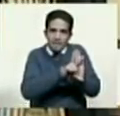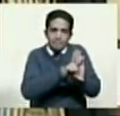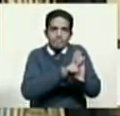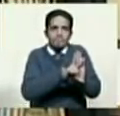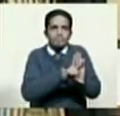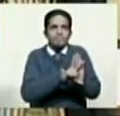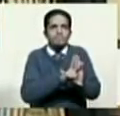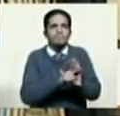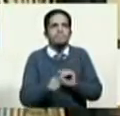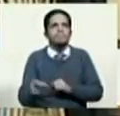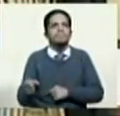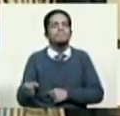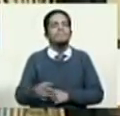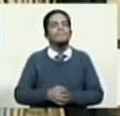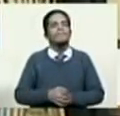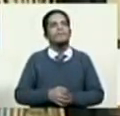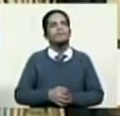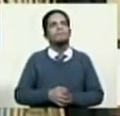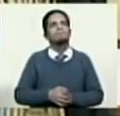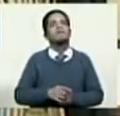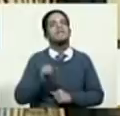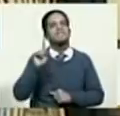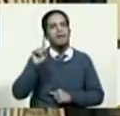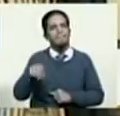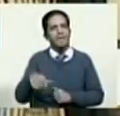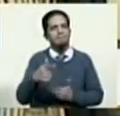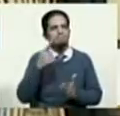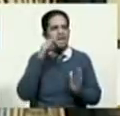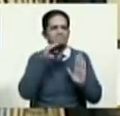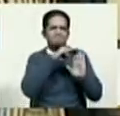y a buscar las prioridades.